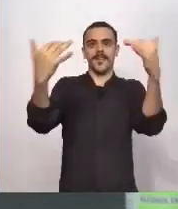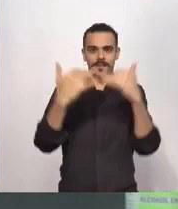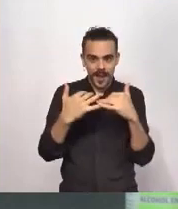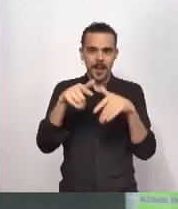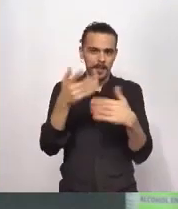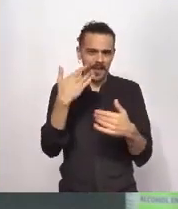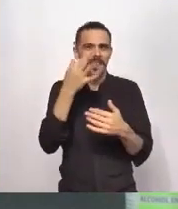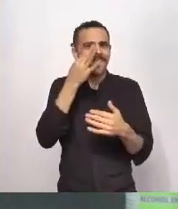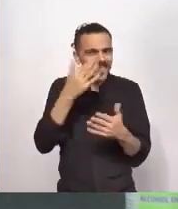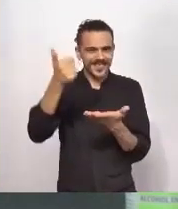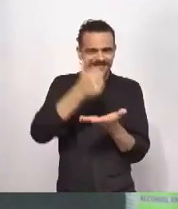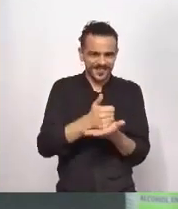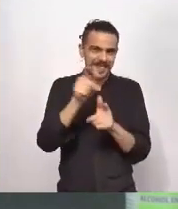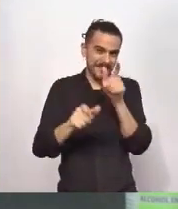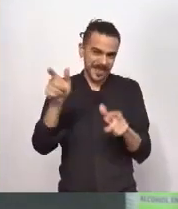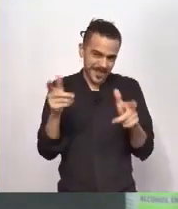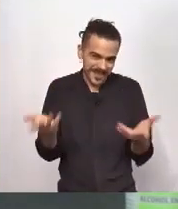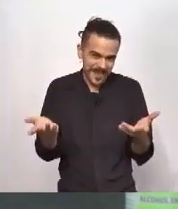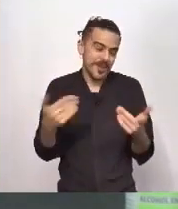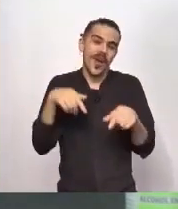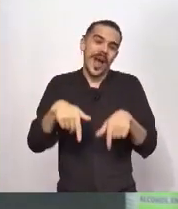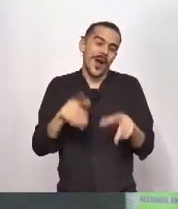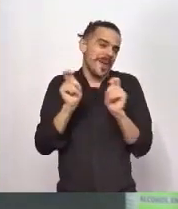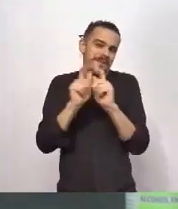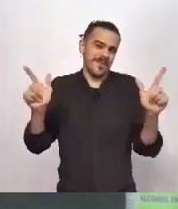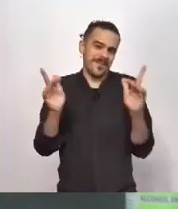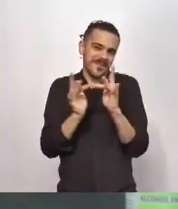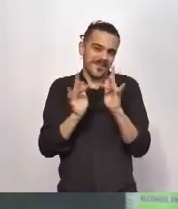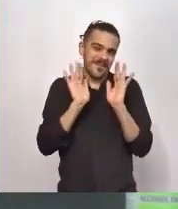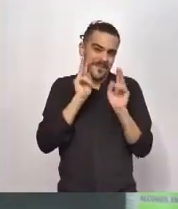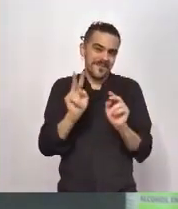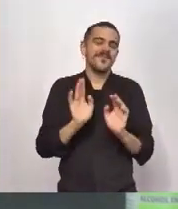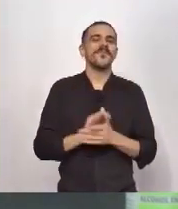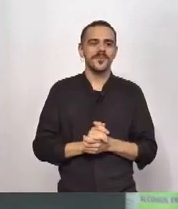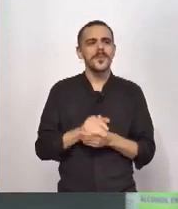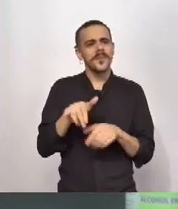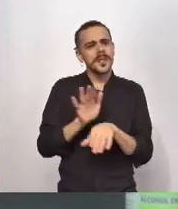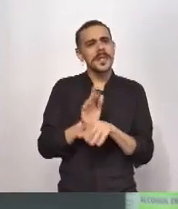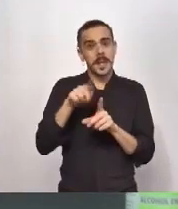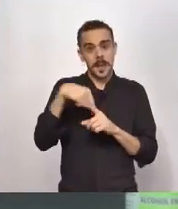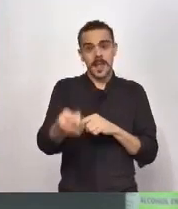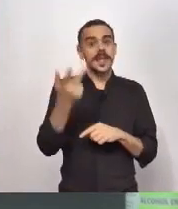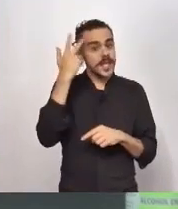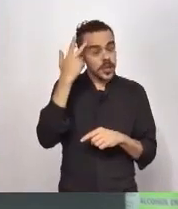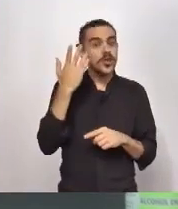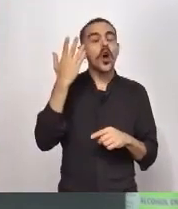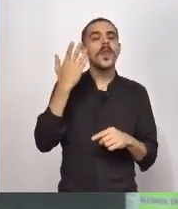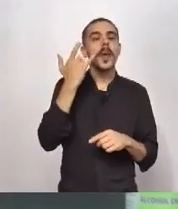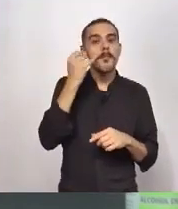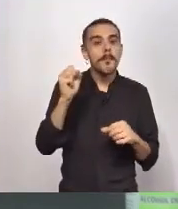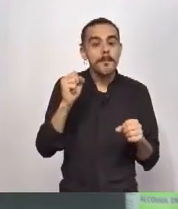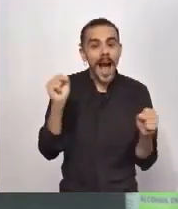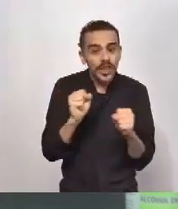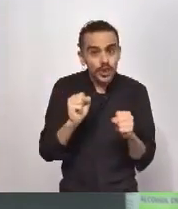manera presencial. En este sentido, y en relación a esto, el 18 de mayo próximo es el Día Internacional de los Museos y